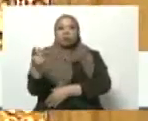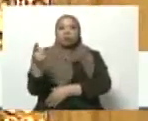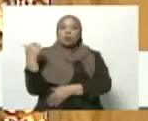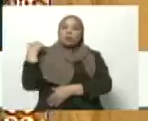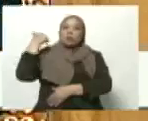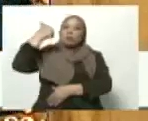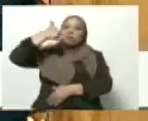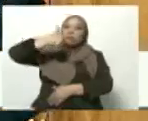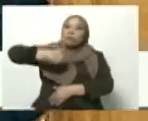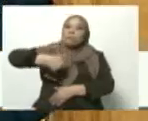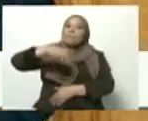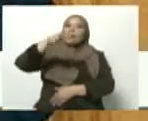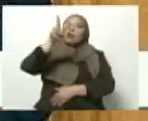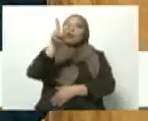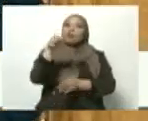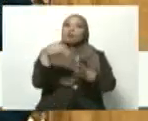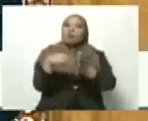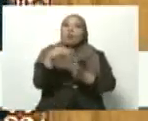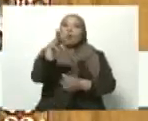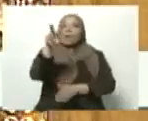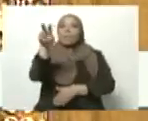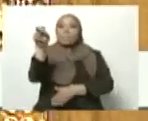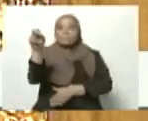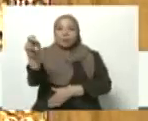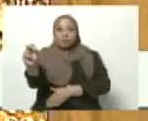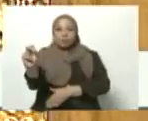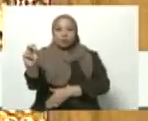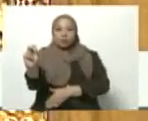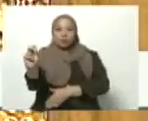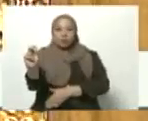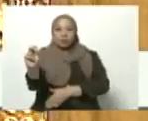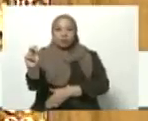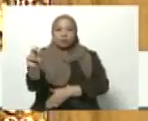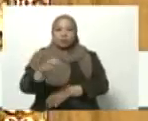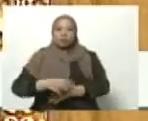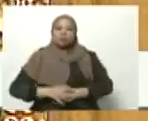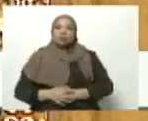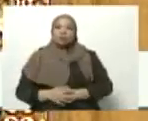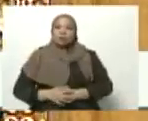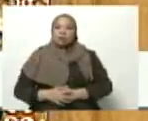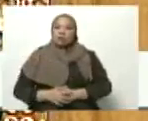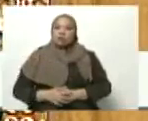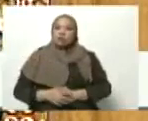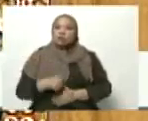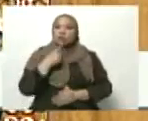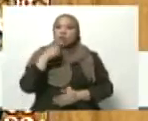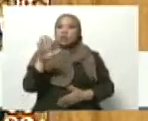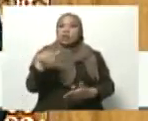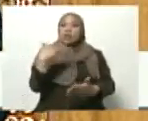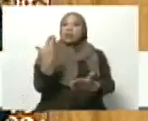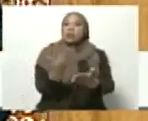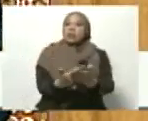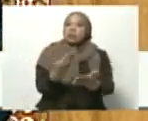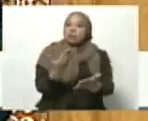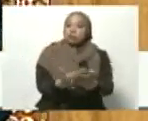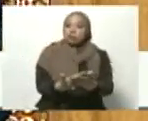por los documentos anteriores y que ahora nos estamos enterando. El testimonio de Esper es importante porque